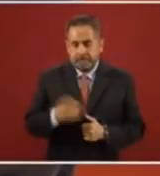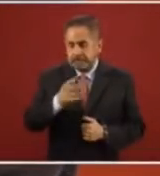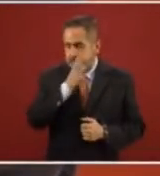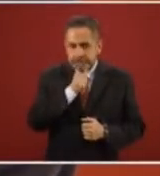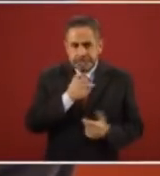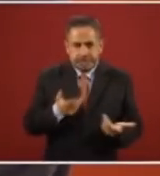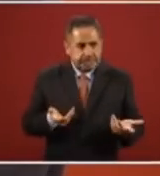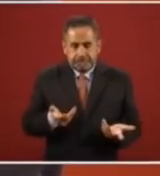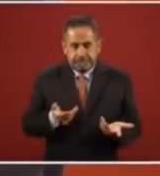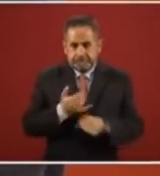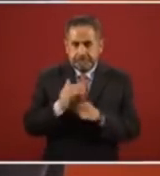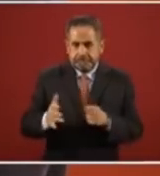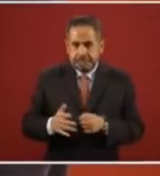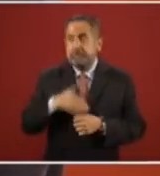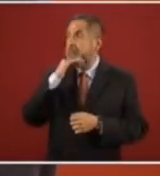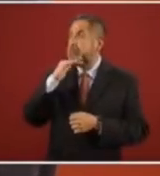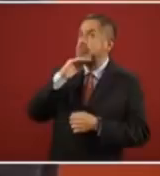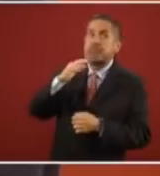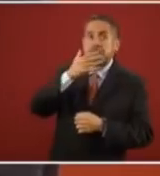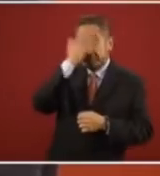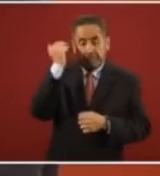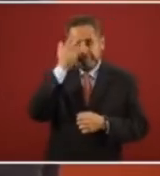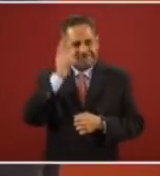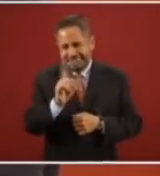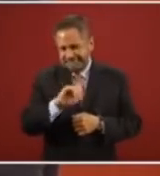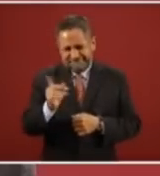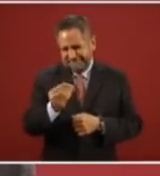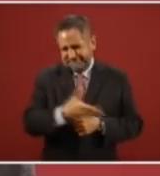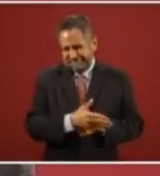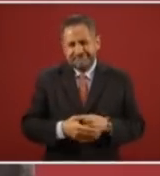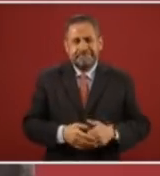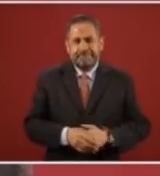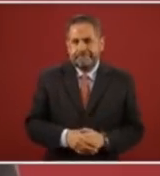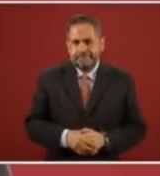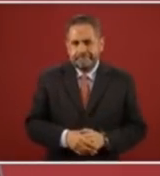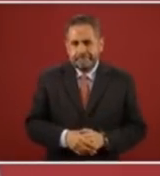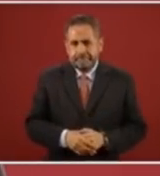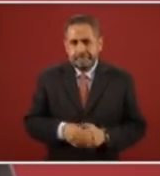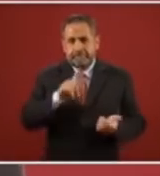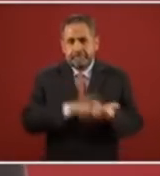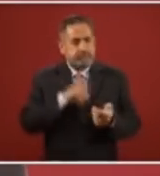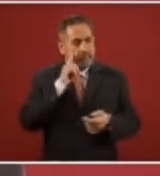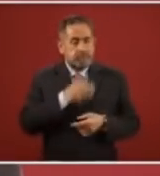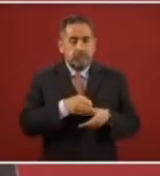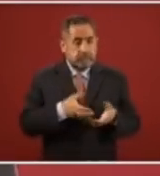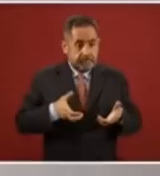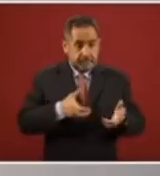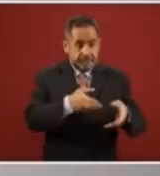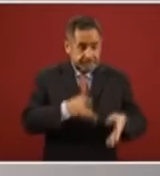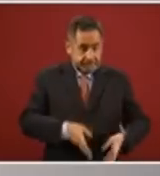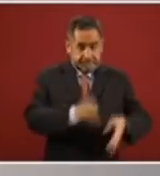imposible que no se den cuenta. porque tienen que salir por una calle